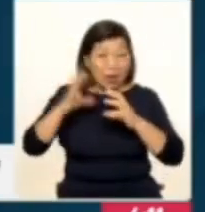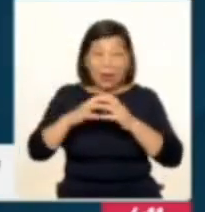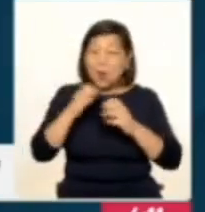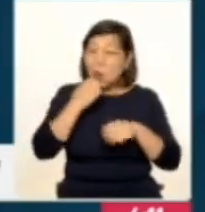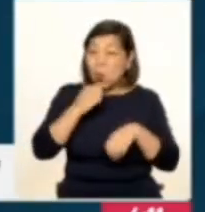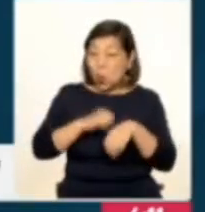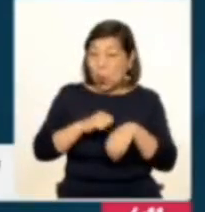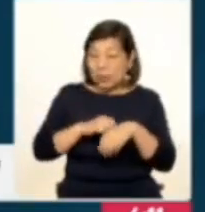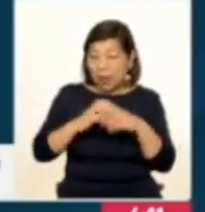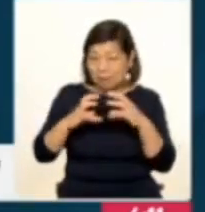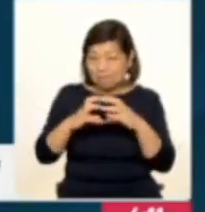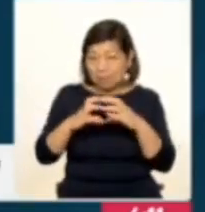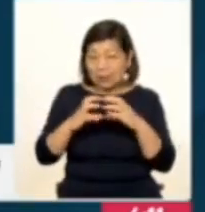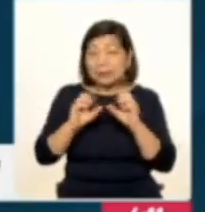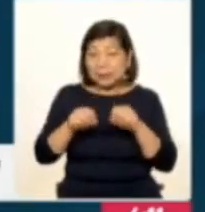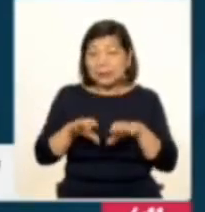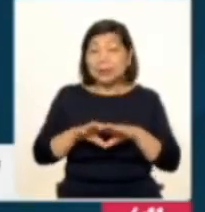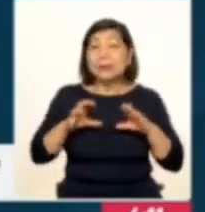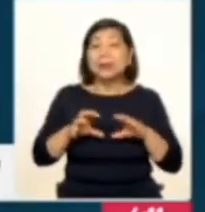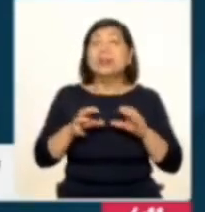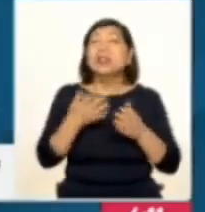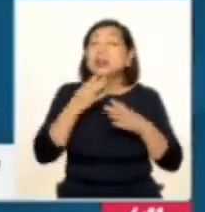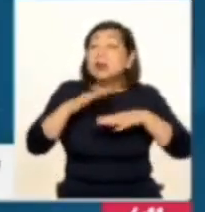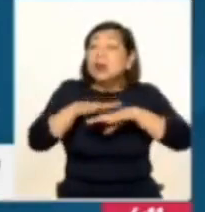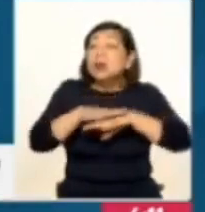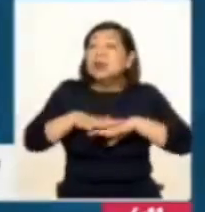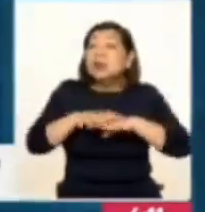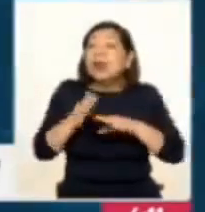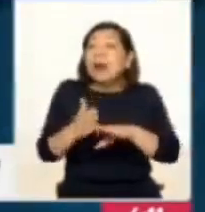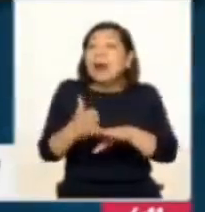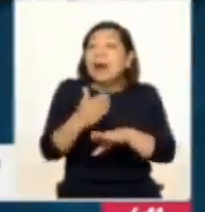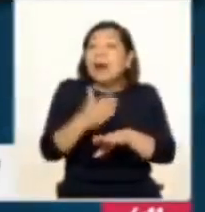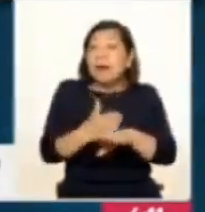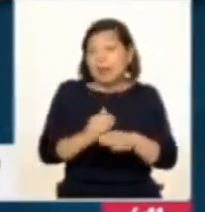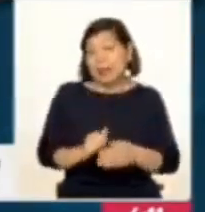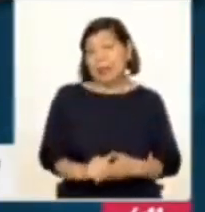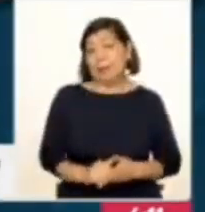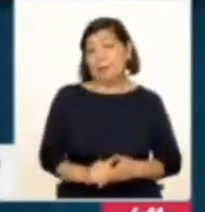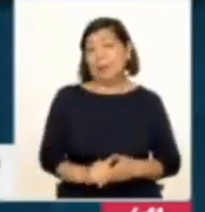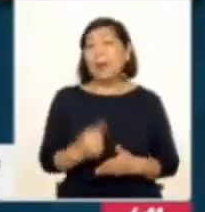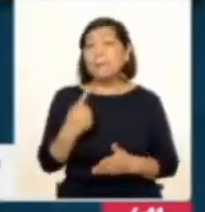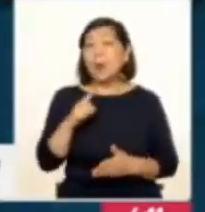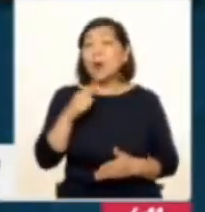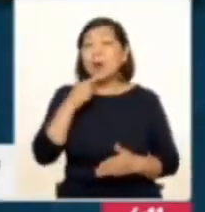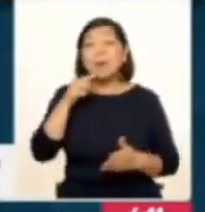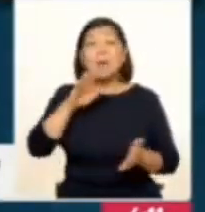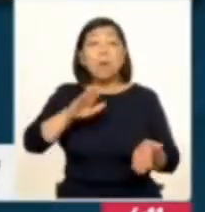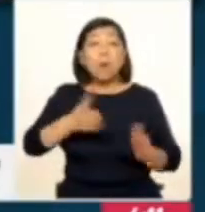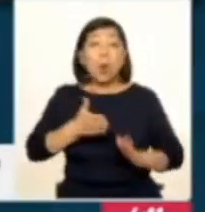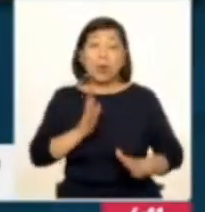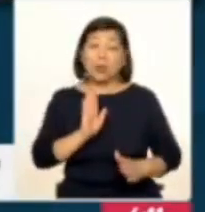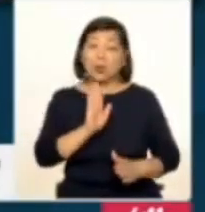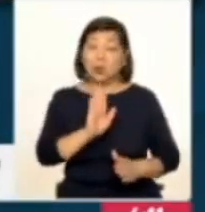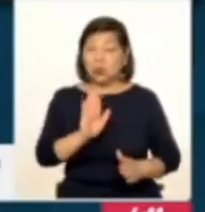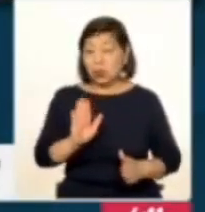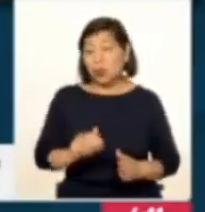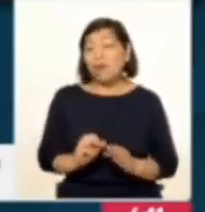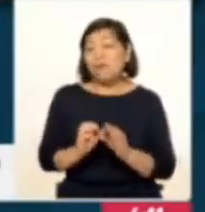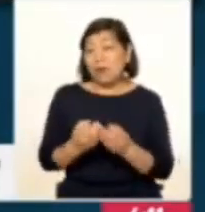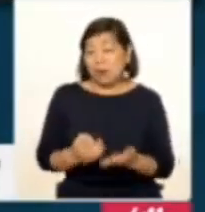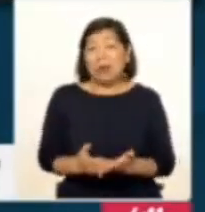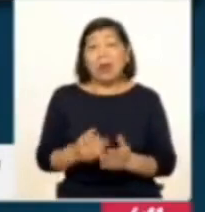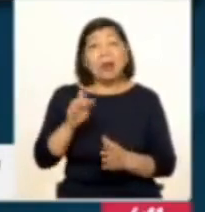En un comunicado anunció que se ha dispuesto a abrir investigación preliminar por el delito de homicidio en contexto de